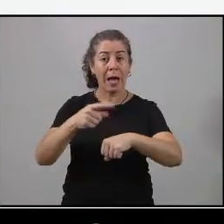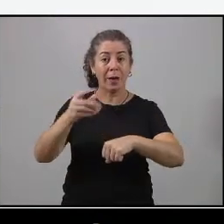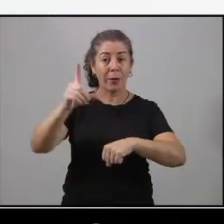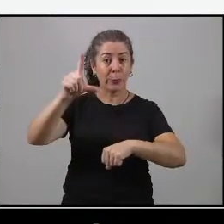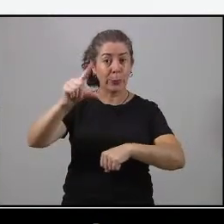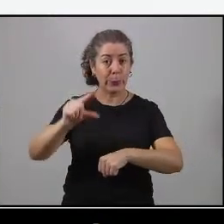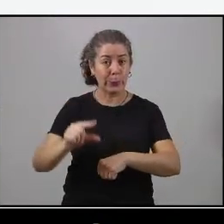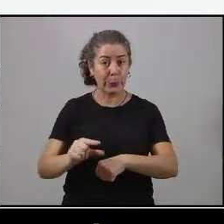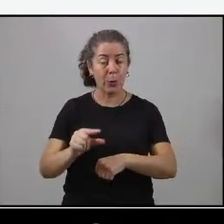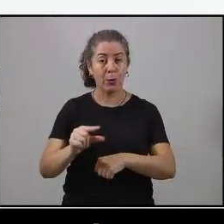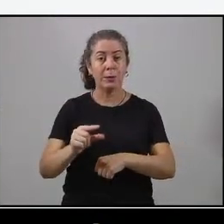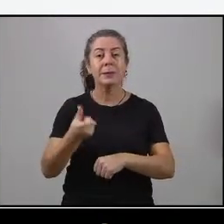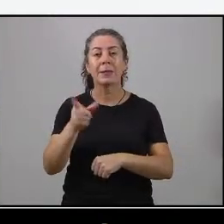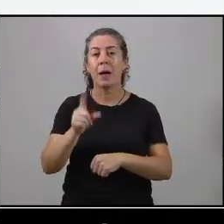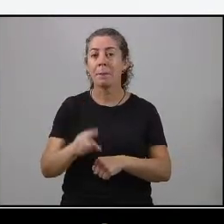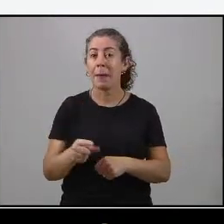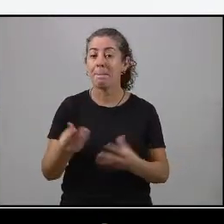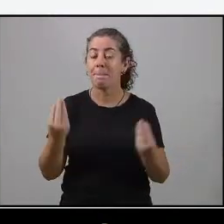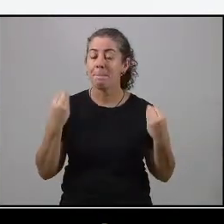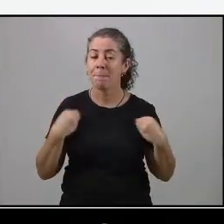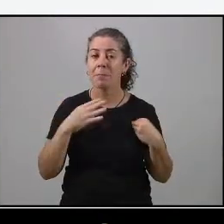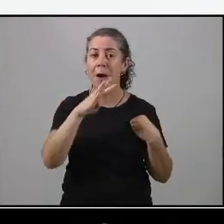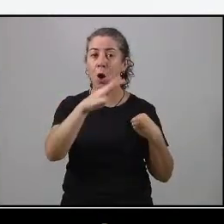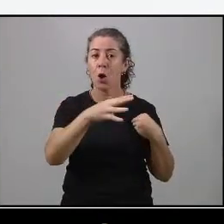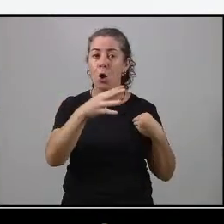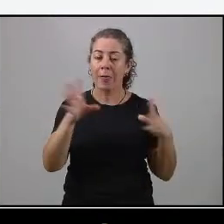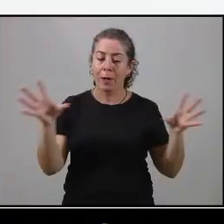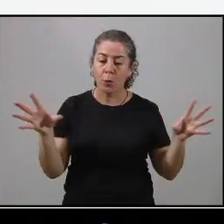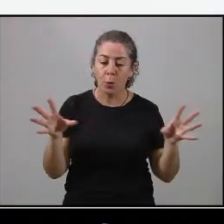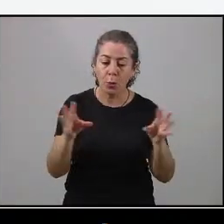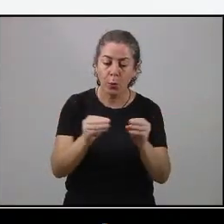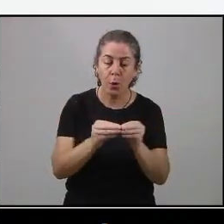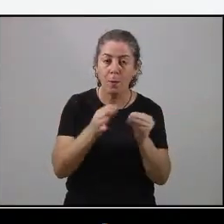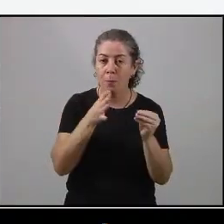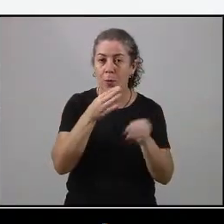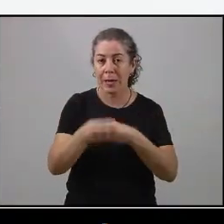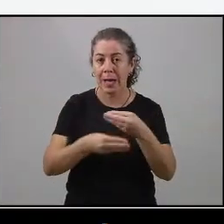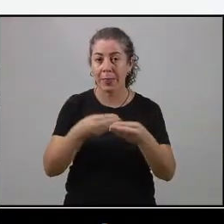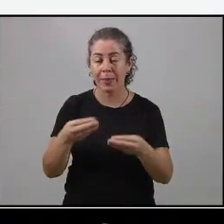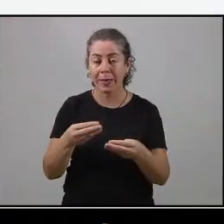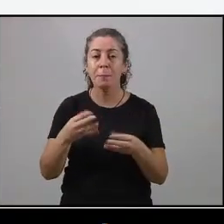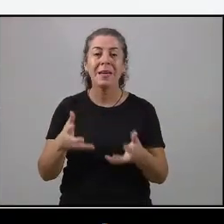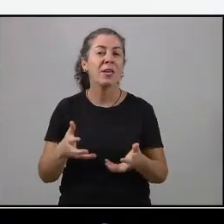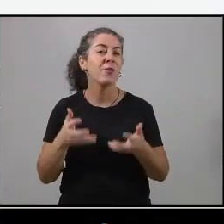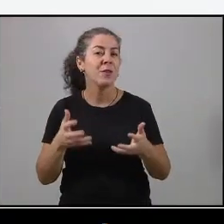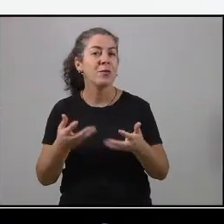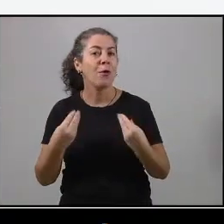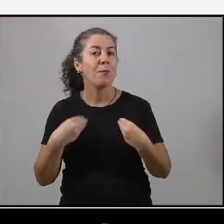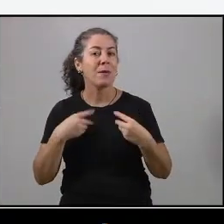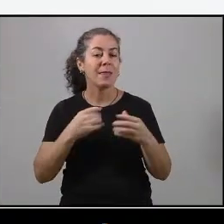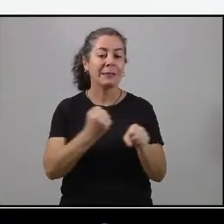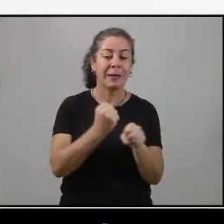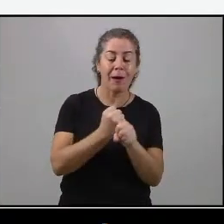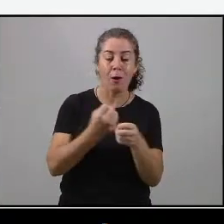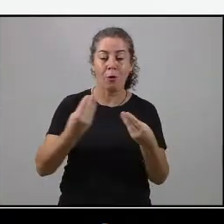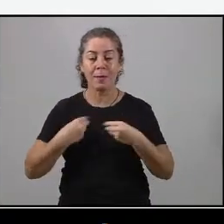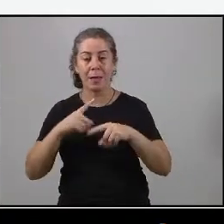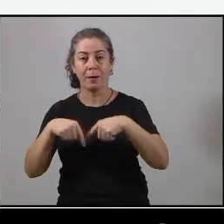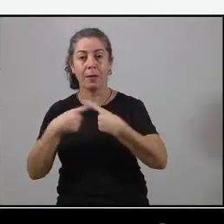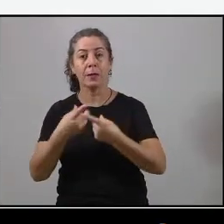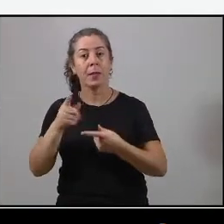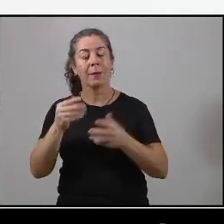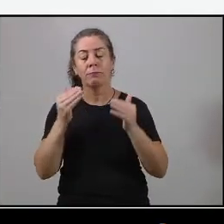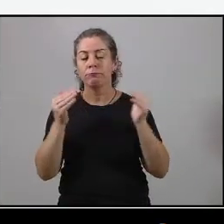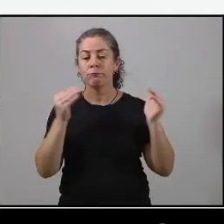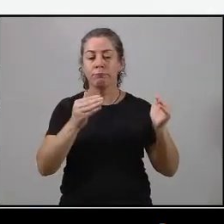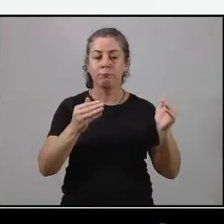que se han concentrado esas jornadas para que puedan conciliar mejor y para que puedan atender, por supuesto, a sus compromisos